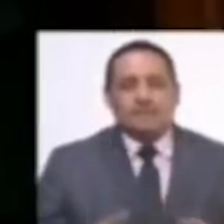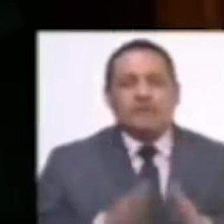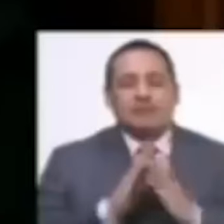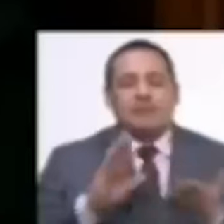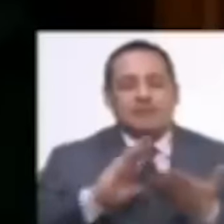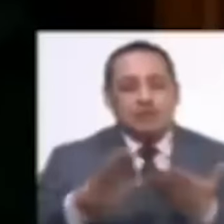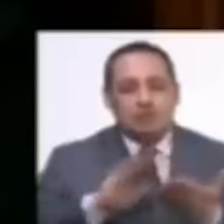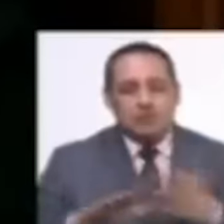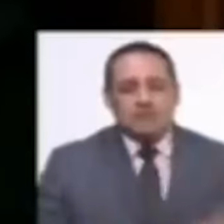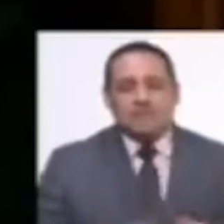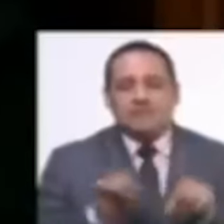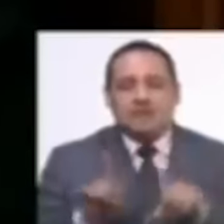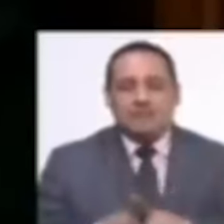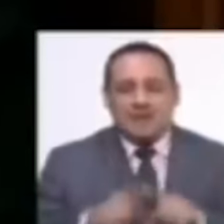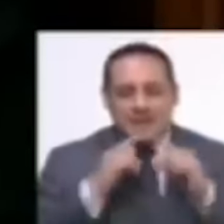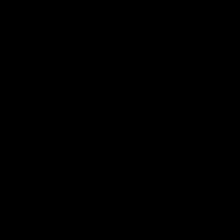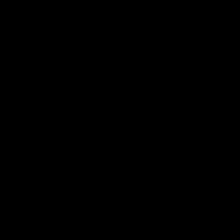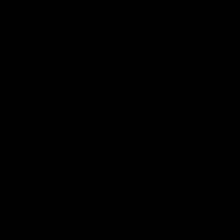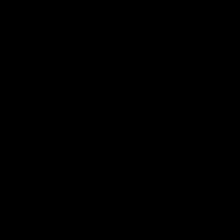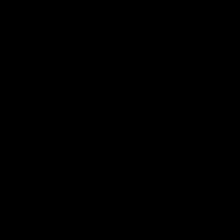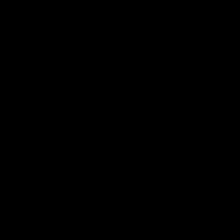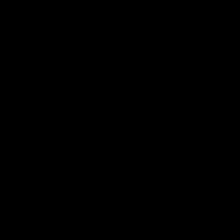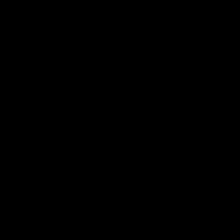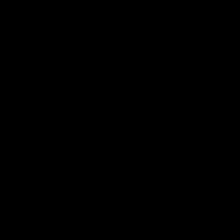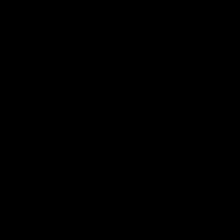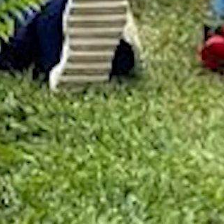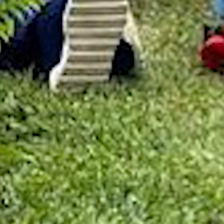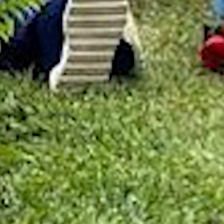pida disculpas y retire eso.